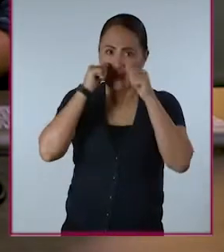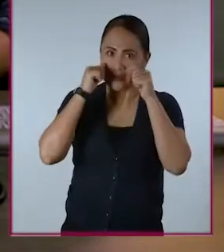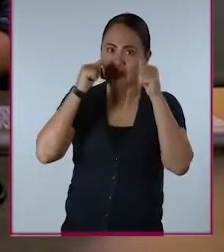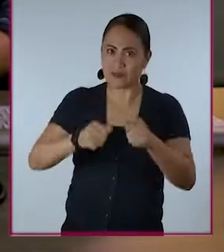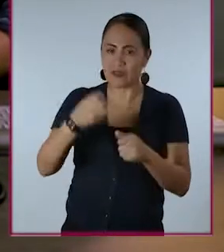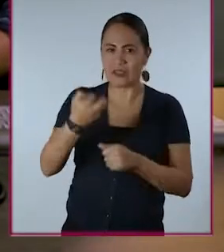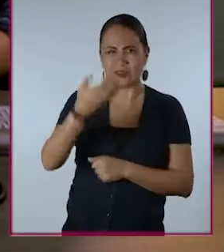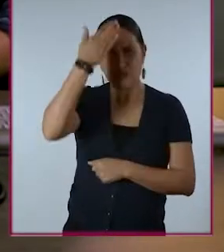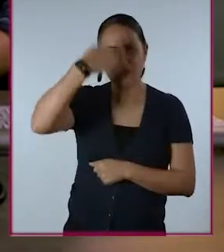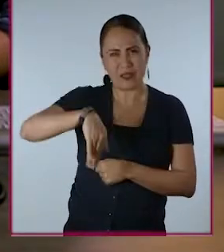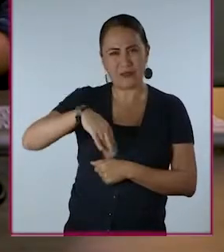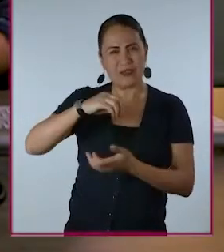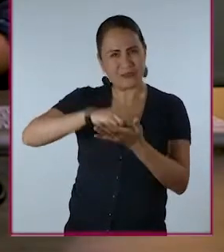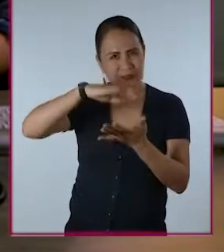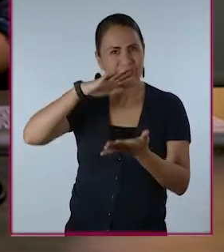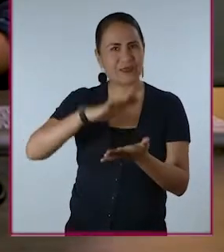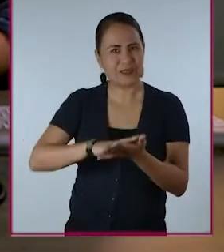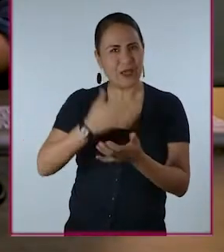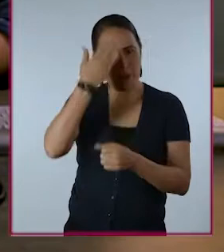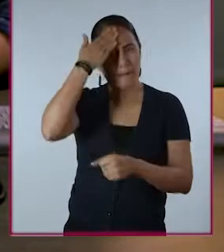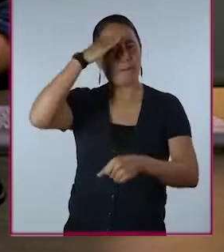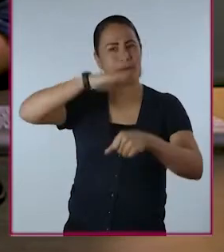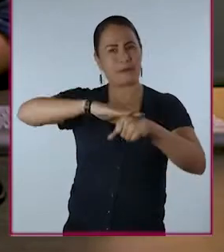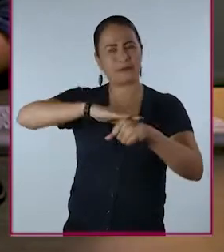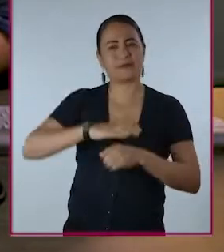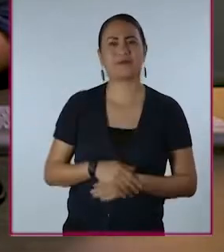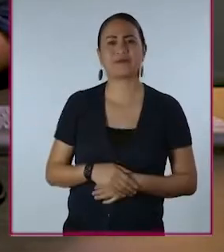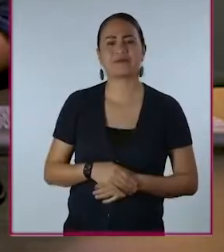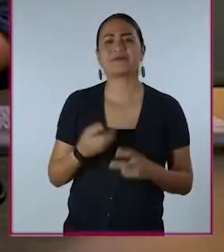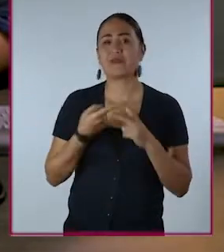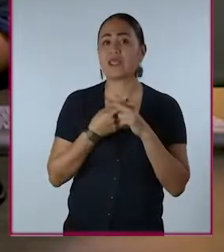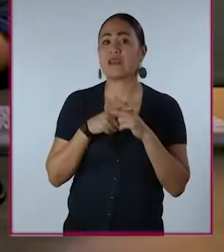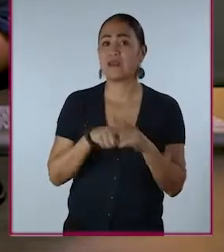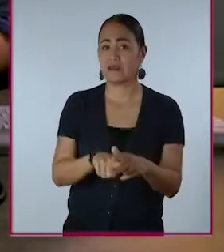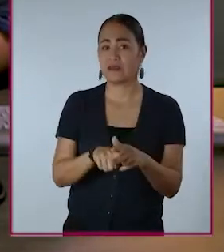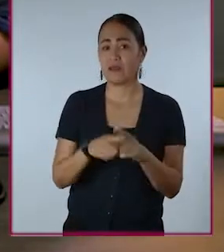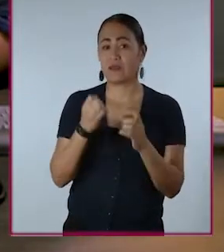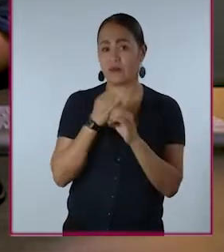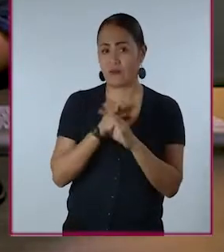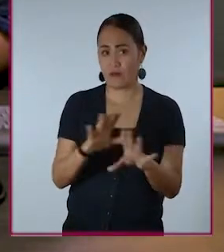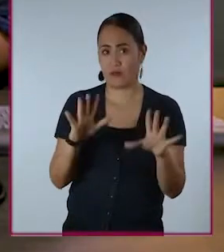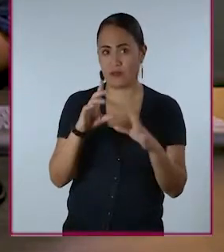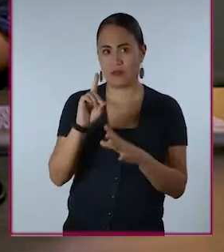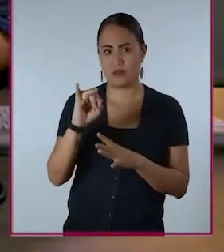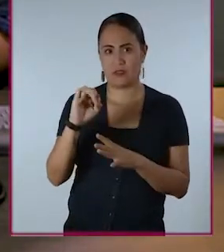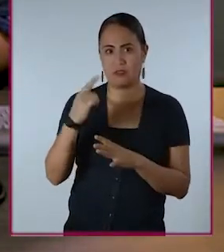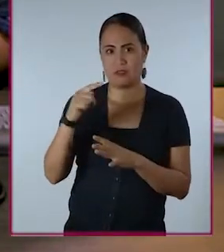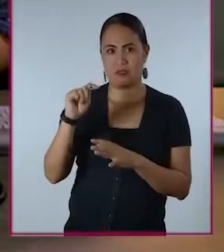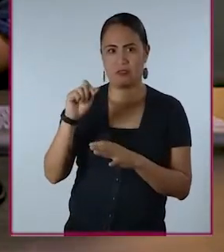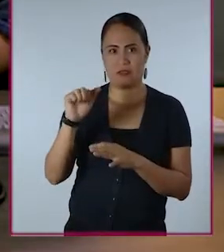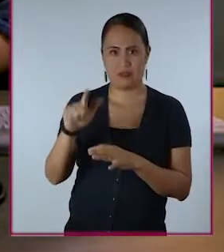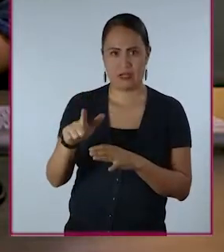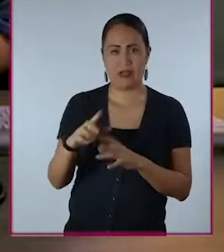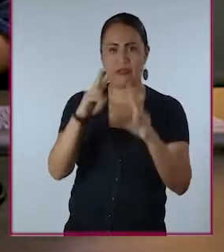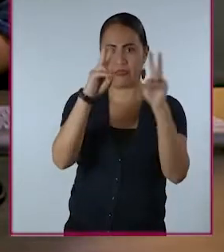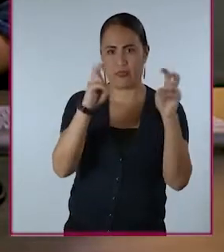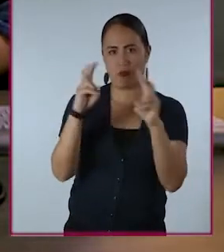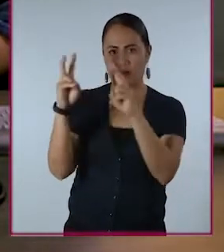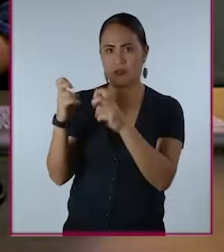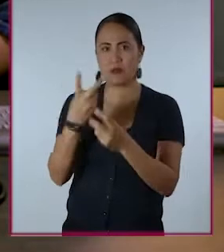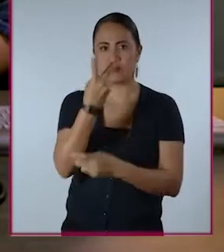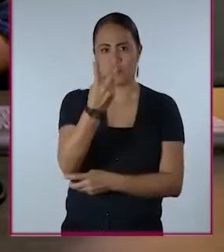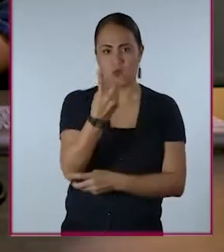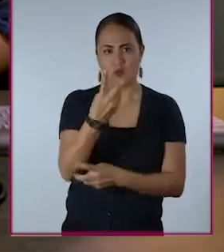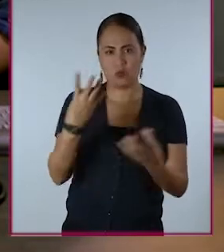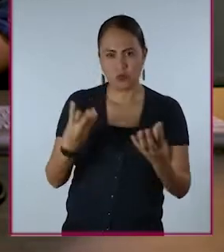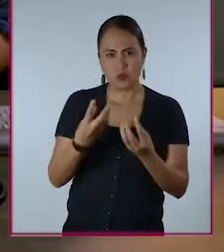saberes digitales queden registrados en nuestra memoria. Comencemos con la siguiente información digital acerca de dos temas que van de la mano